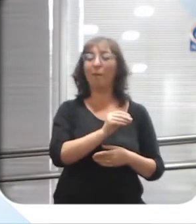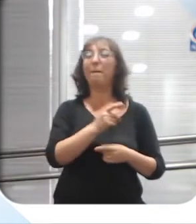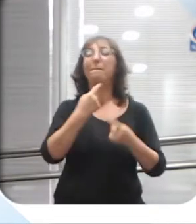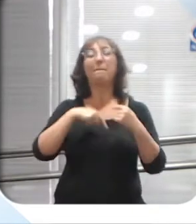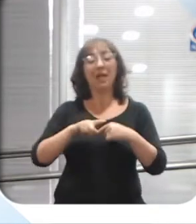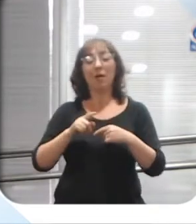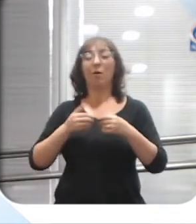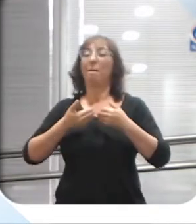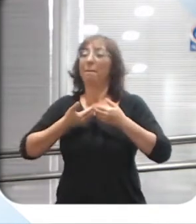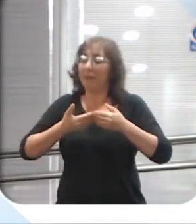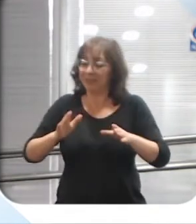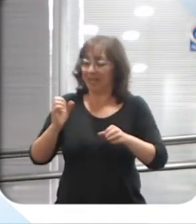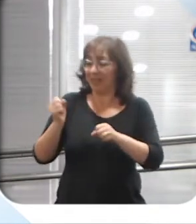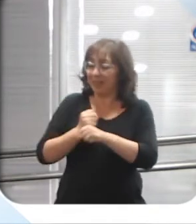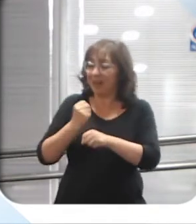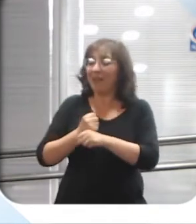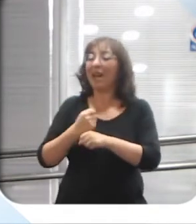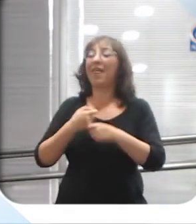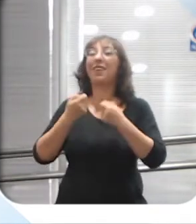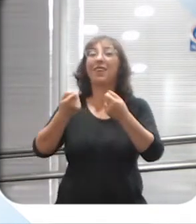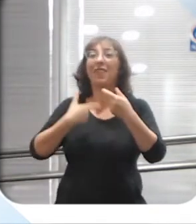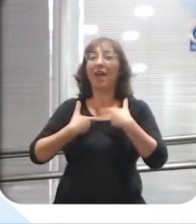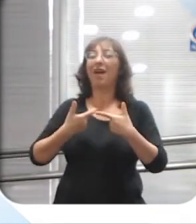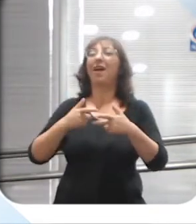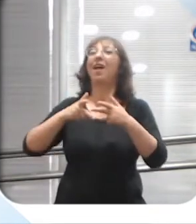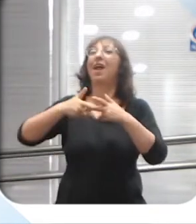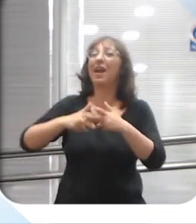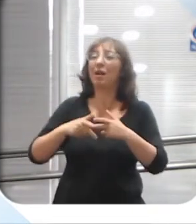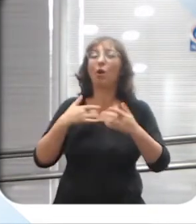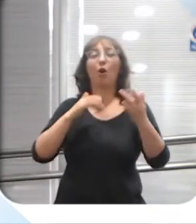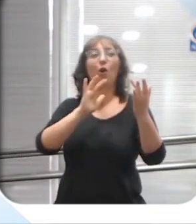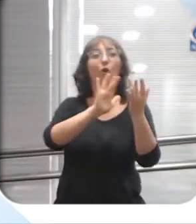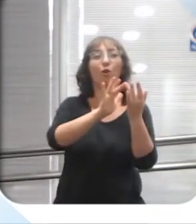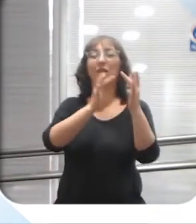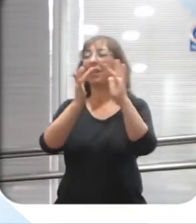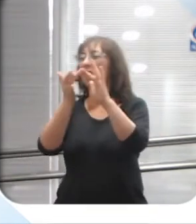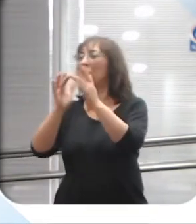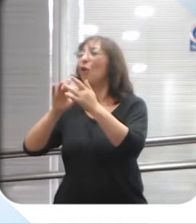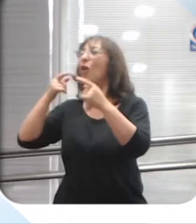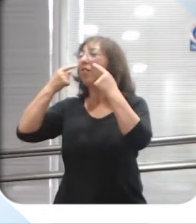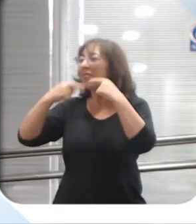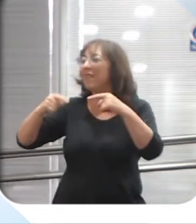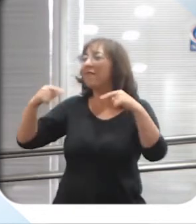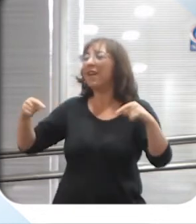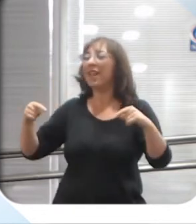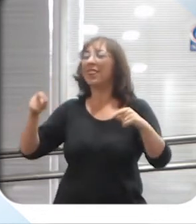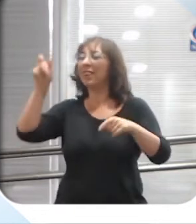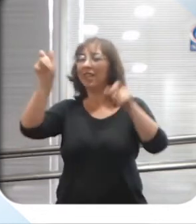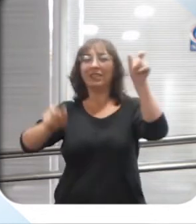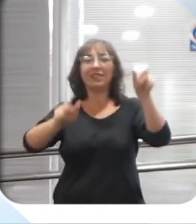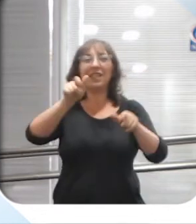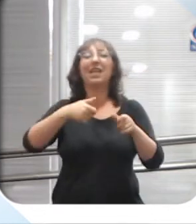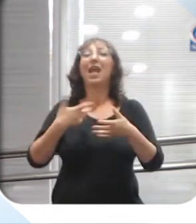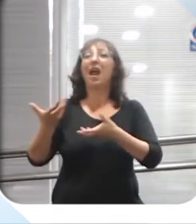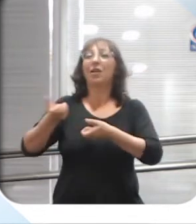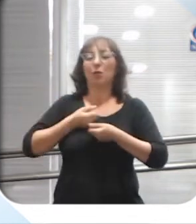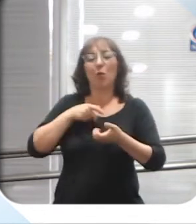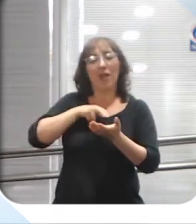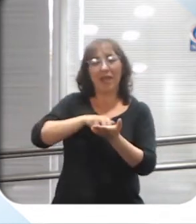a trabajar va dando nuevas herramientas y nos va contactando con diferentes actores que nos pueden ir ayudando en el